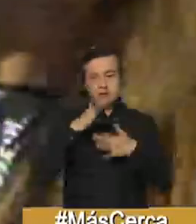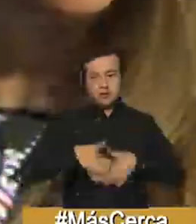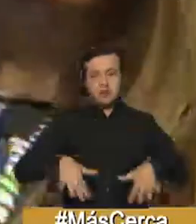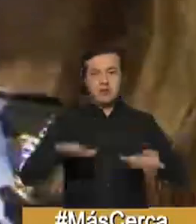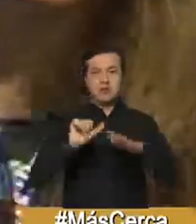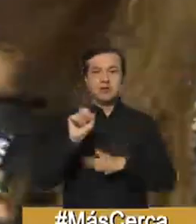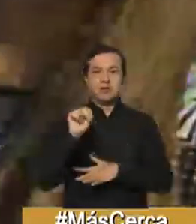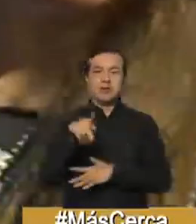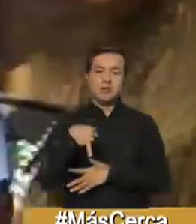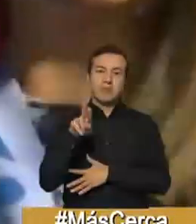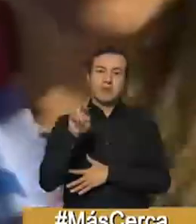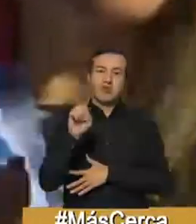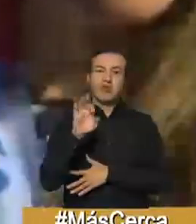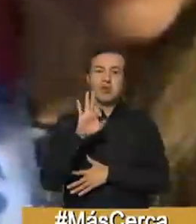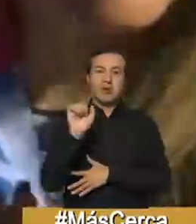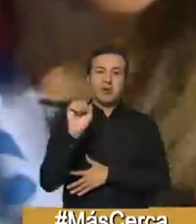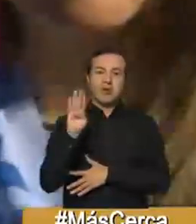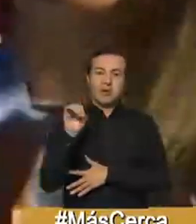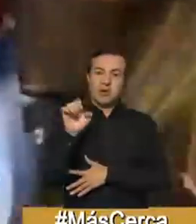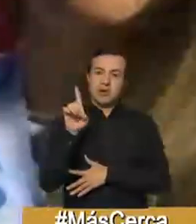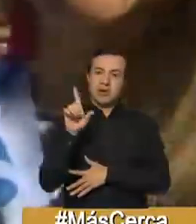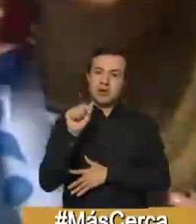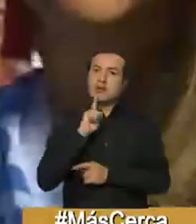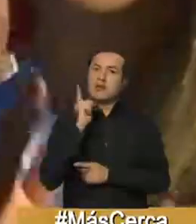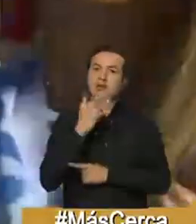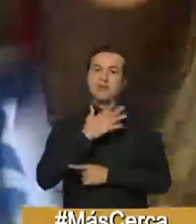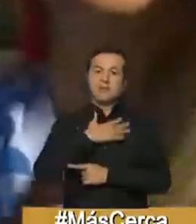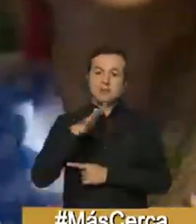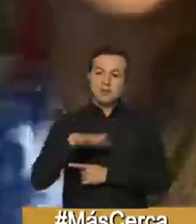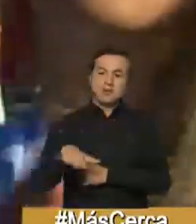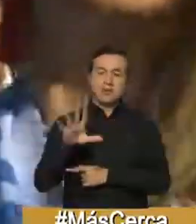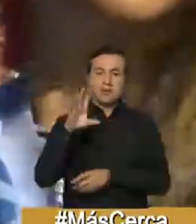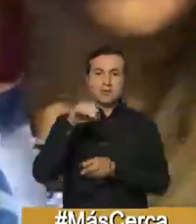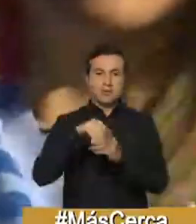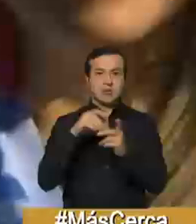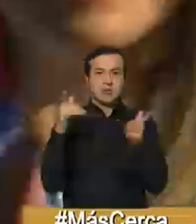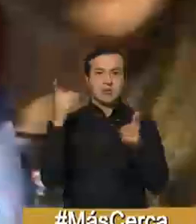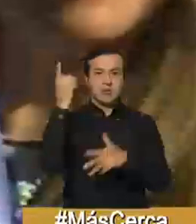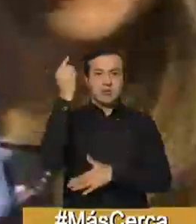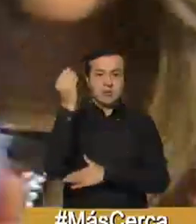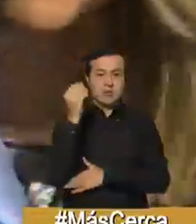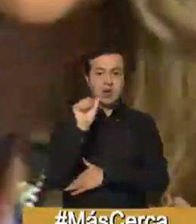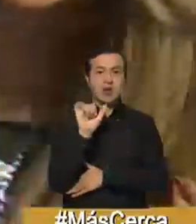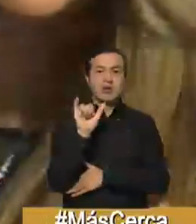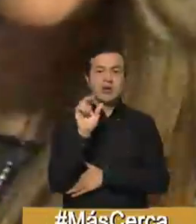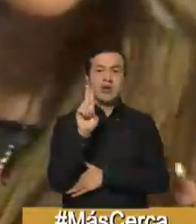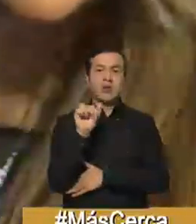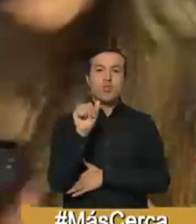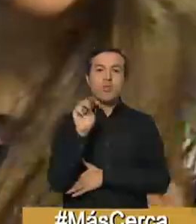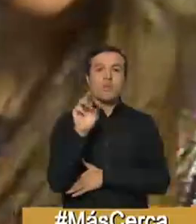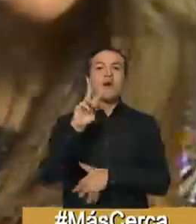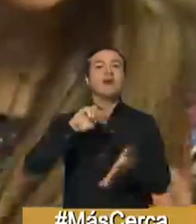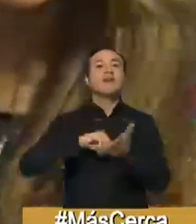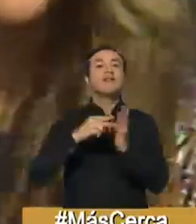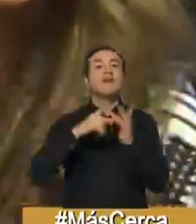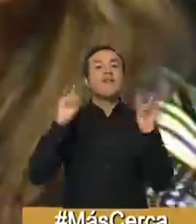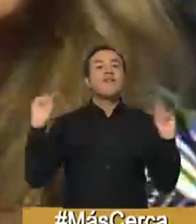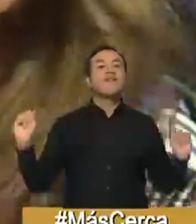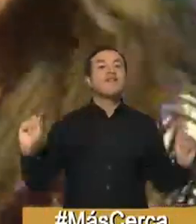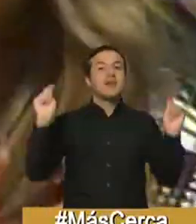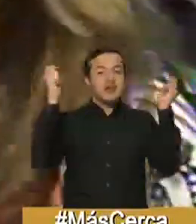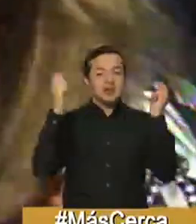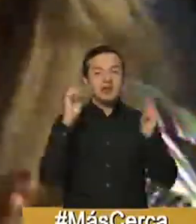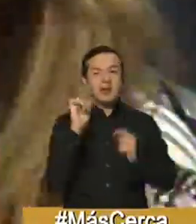de San Pedro de Taboada. Y bueno, yo quiero destacar de mi linda parroquia que se encuentra el monumento Ayahuma, en donde representan las fiestas, tenemos